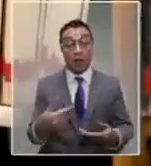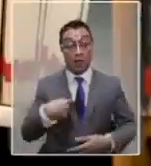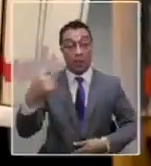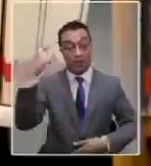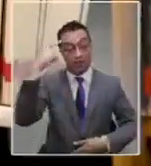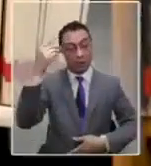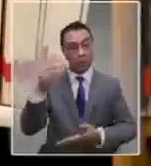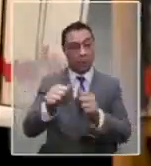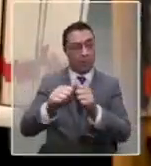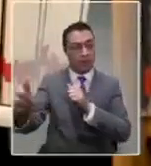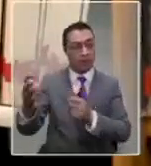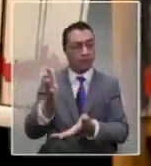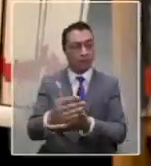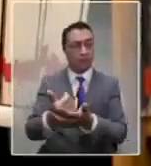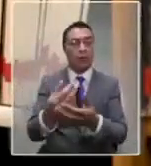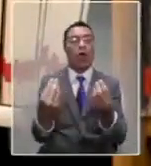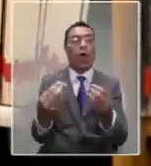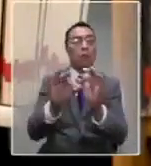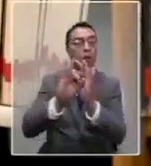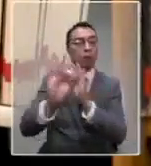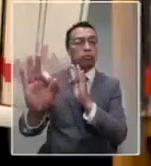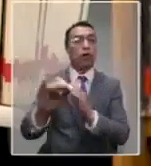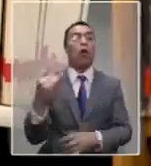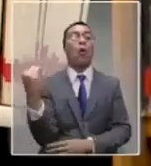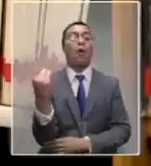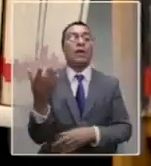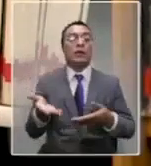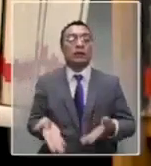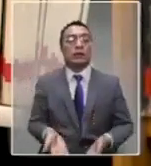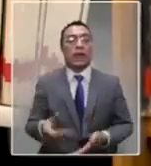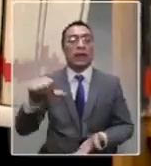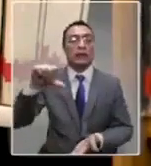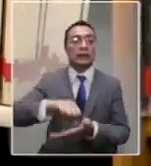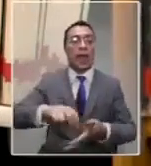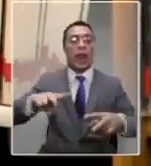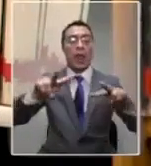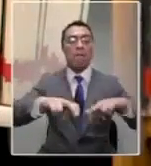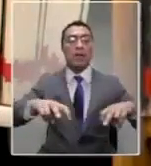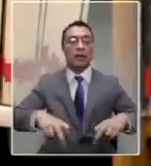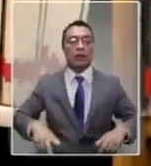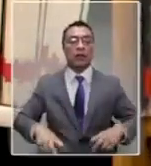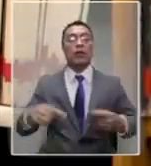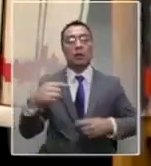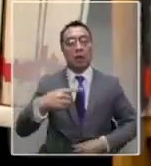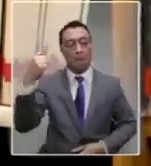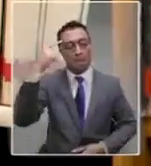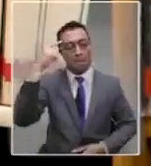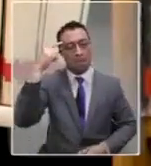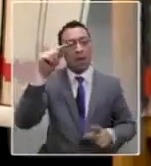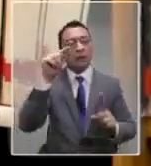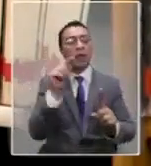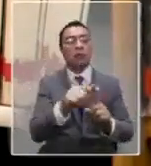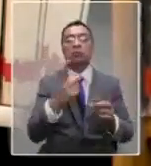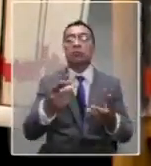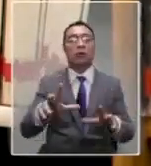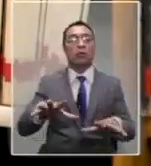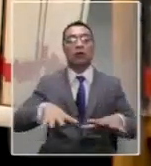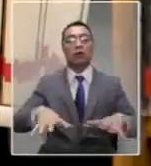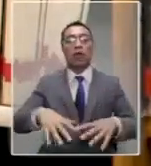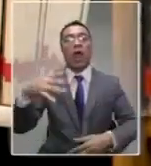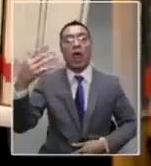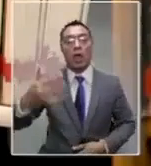si pensamos en el largo plazo, ¿cómo se proyecta nuestra universidad en la investigación? Pensando, ¿no?, en